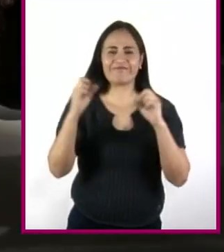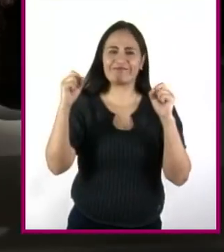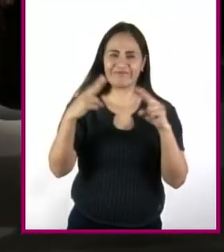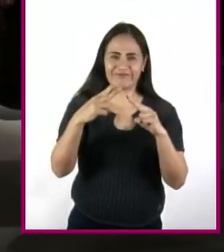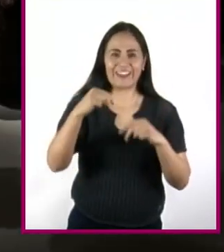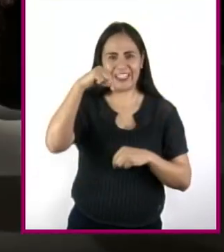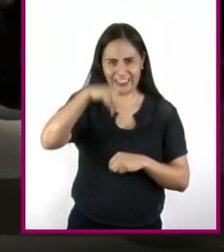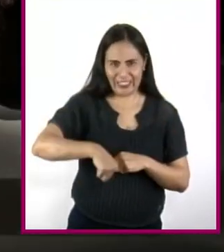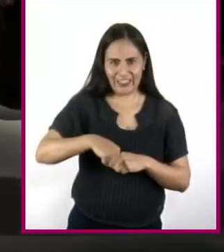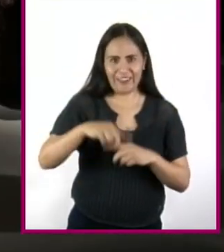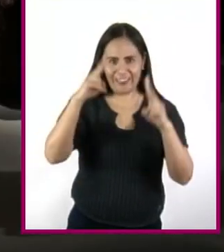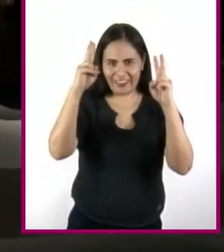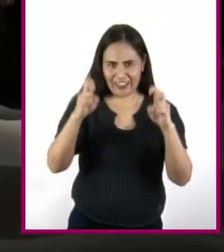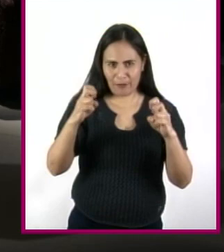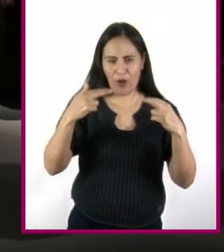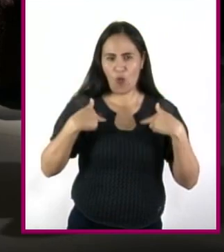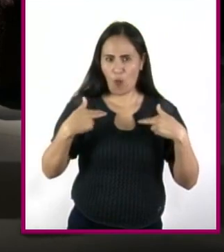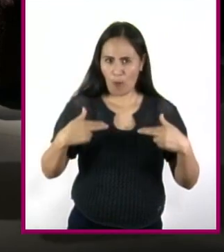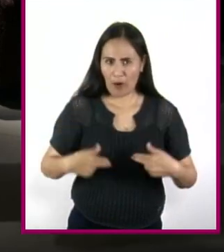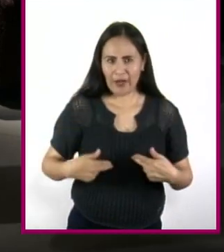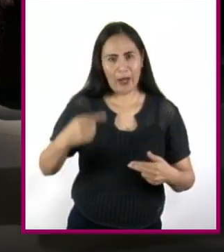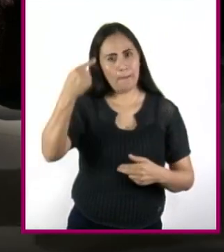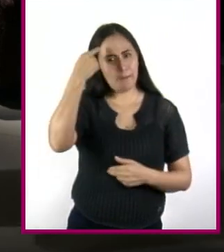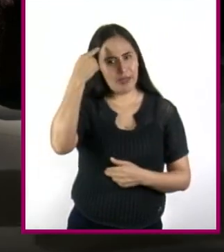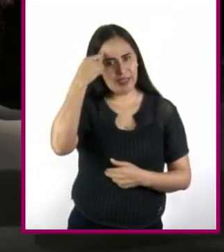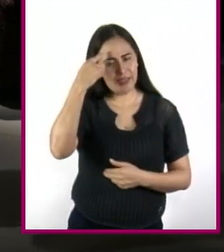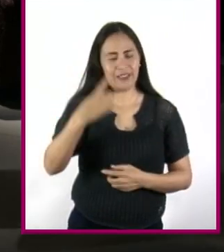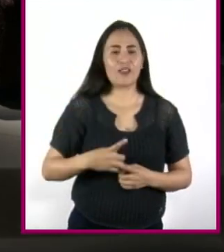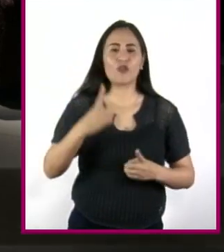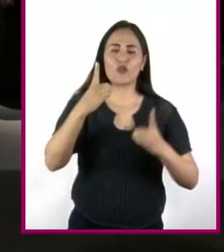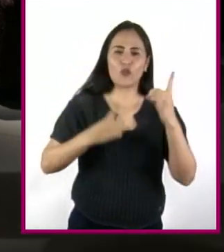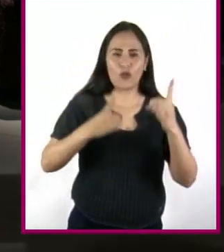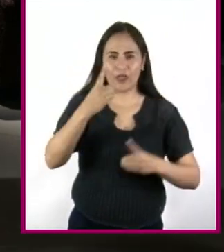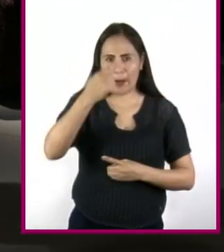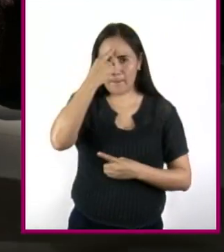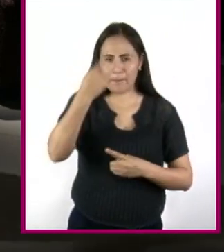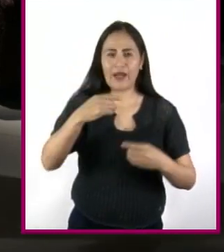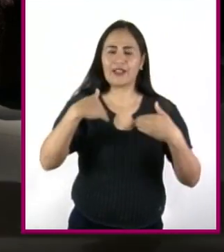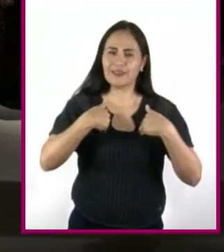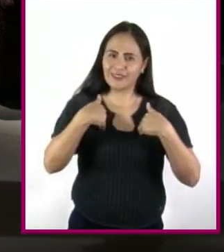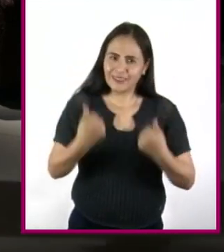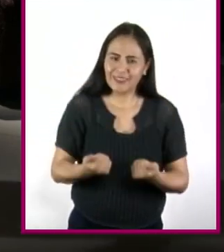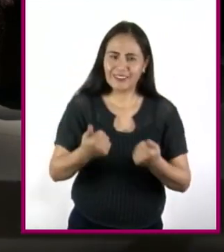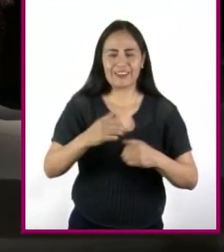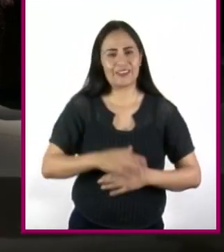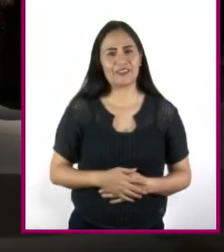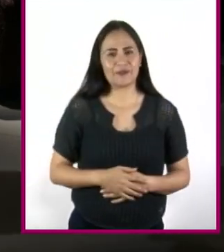Esto fue Humanamente, dudar para comprender.